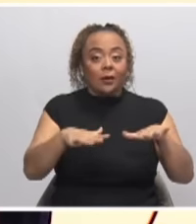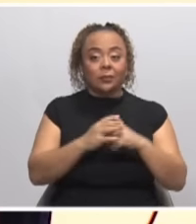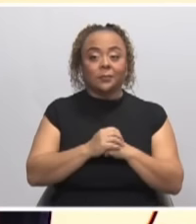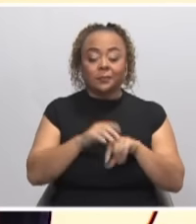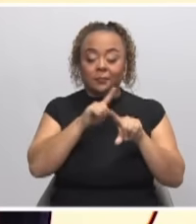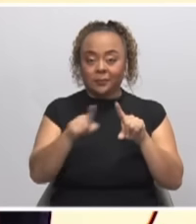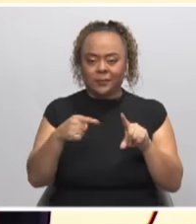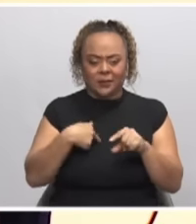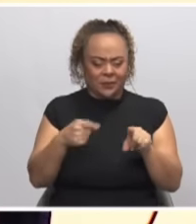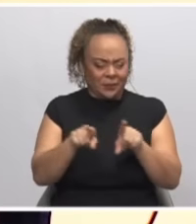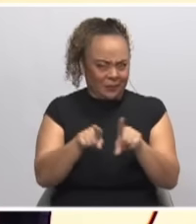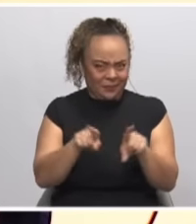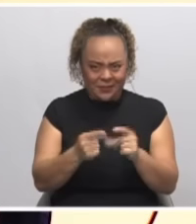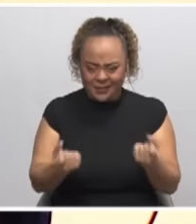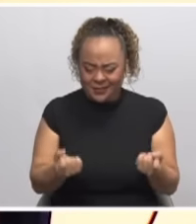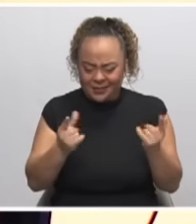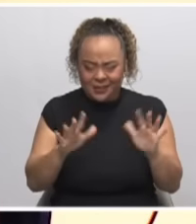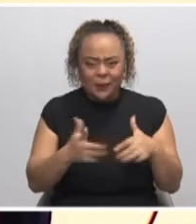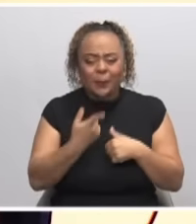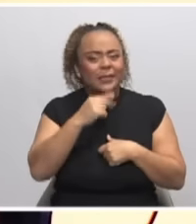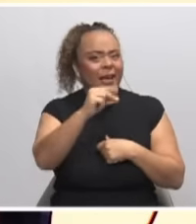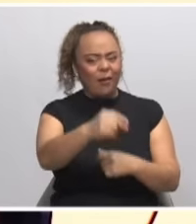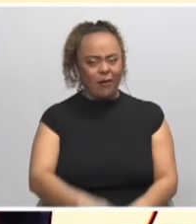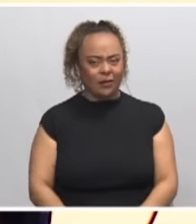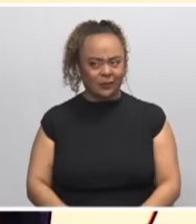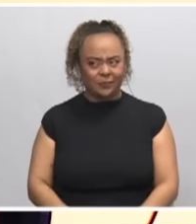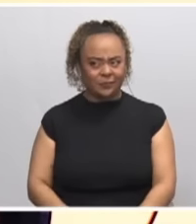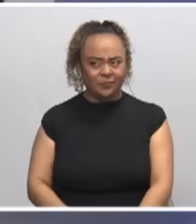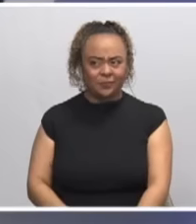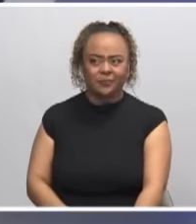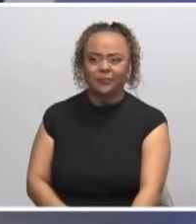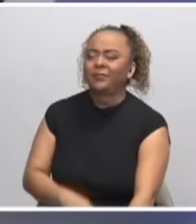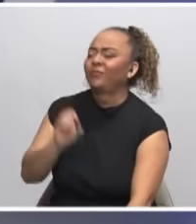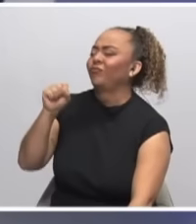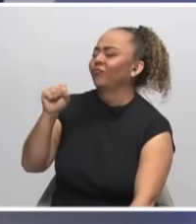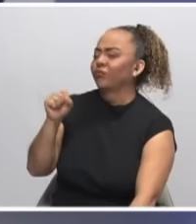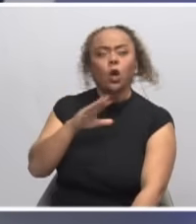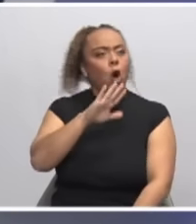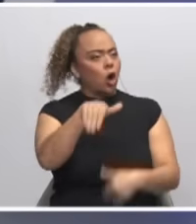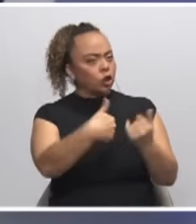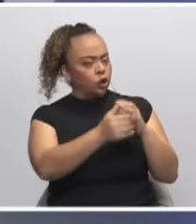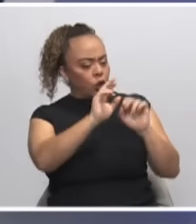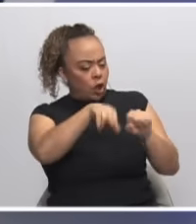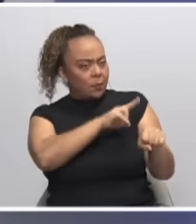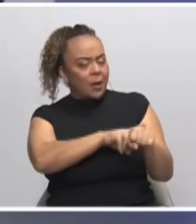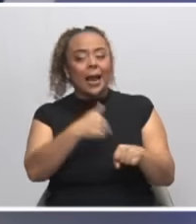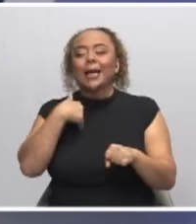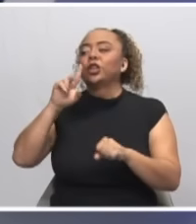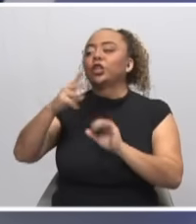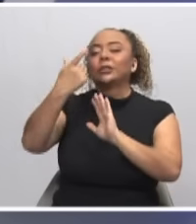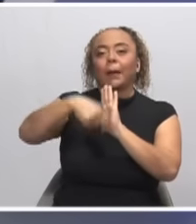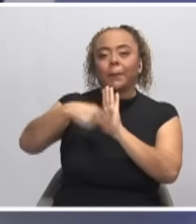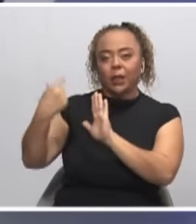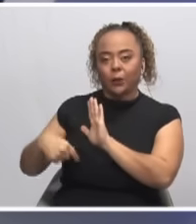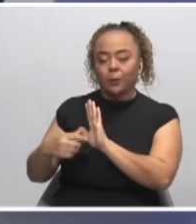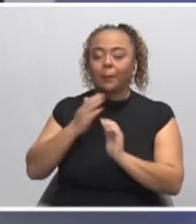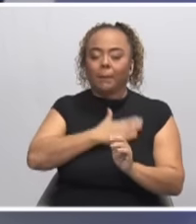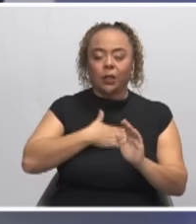que menos entiendo es cómo lo niegan sí sando no to todo está normal exactamente son dos capítulos el primero